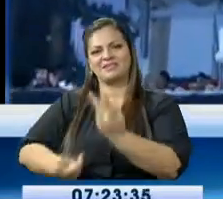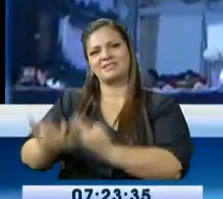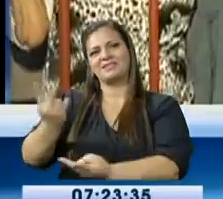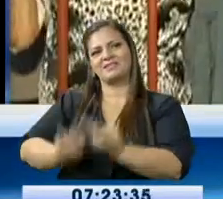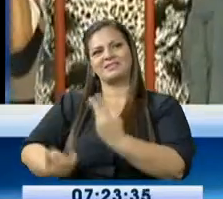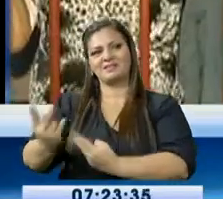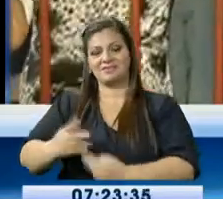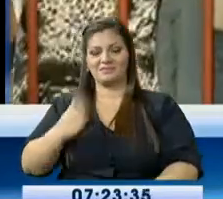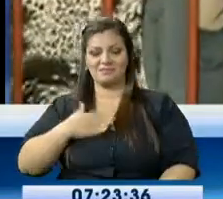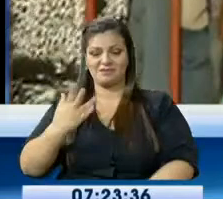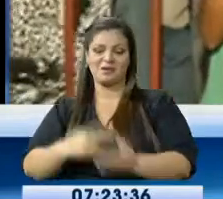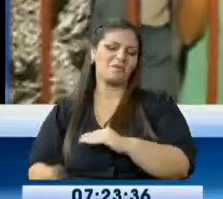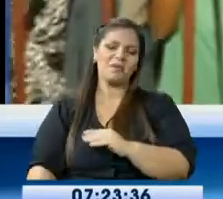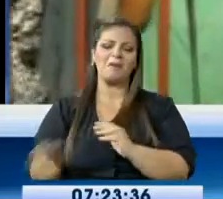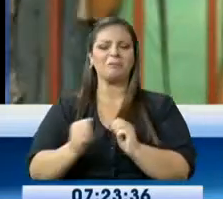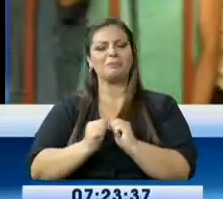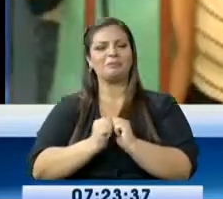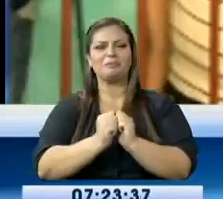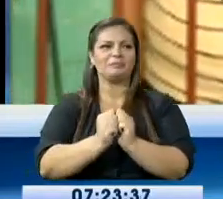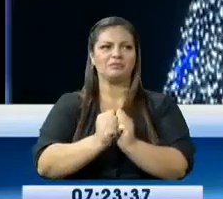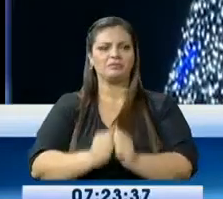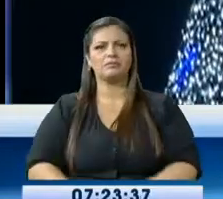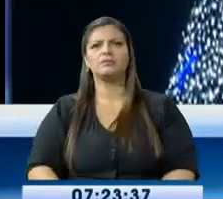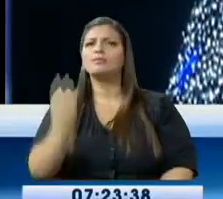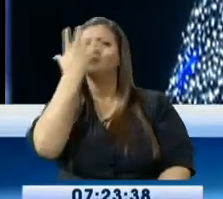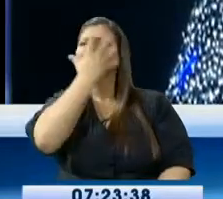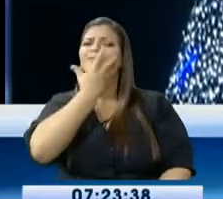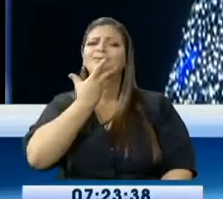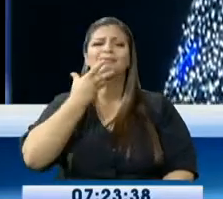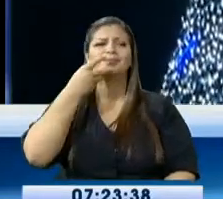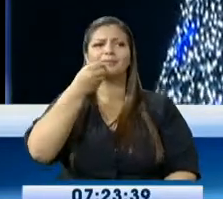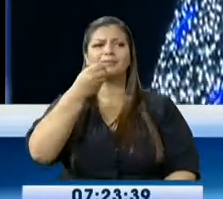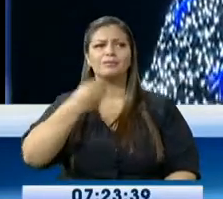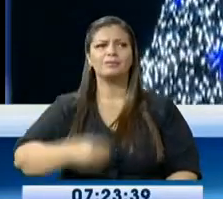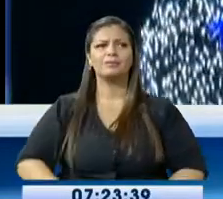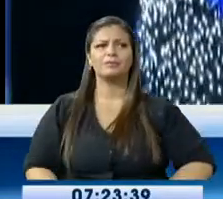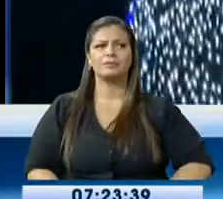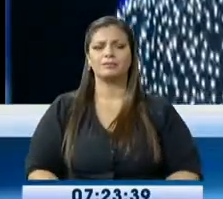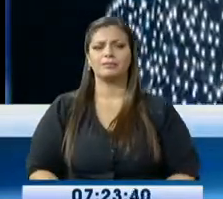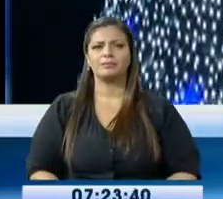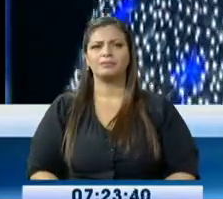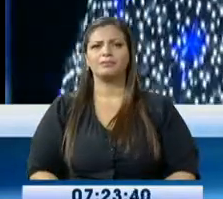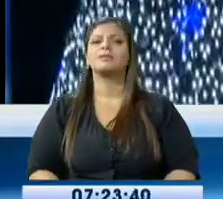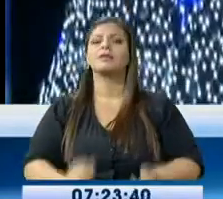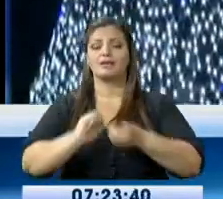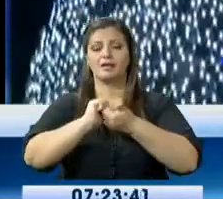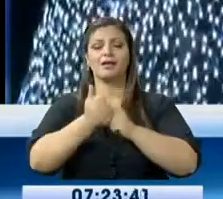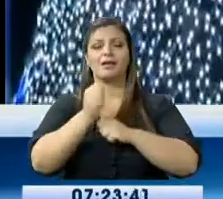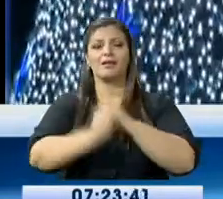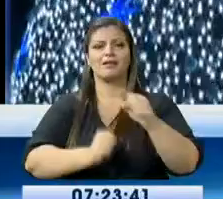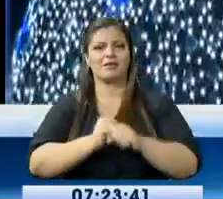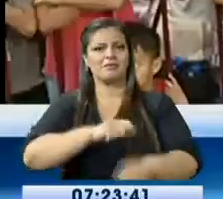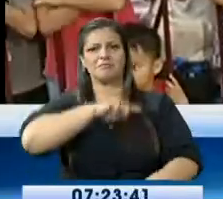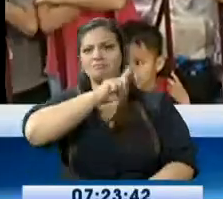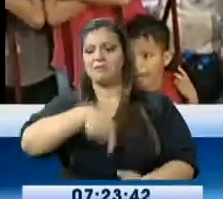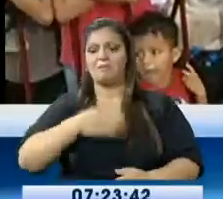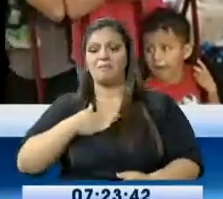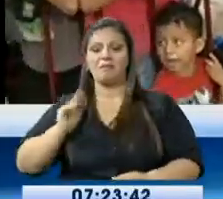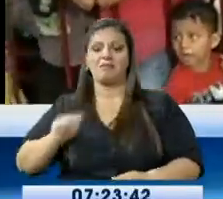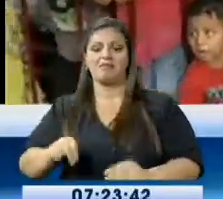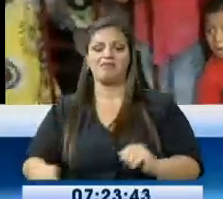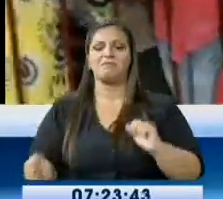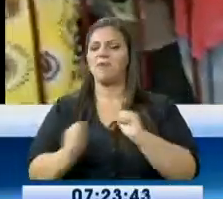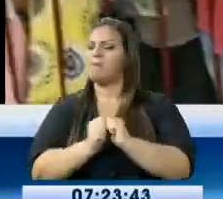mis hijos. Bonito, precioso. Claro, sí, todos los años vengo yo con mis nietos. Los que